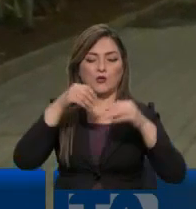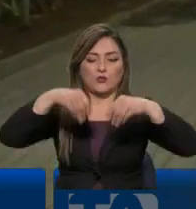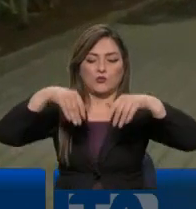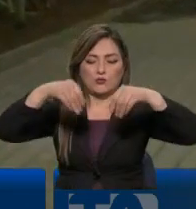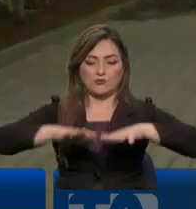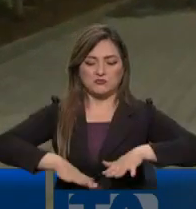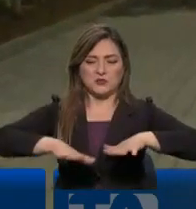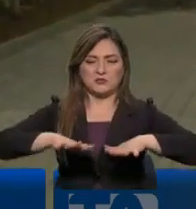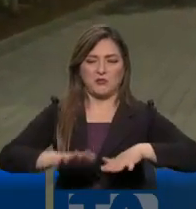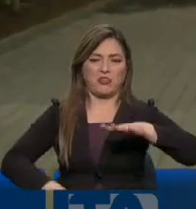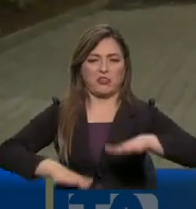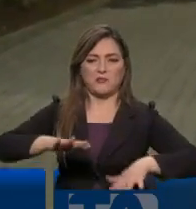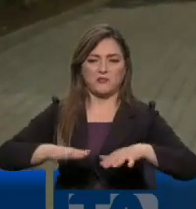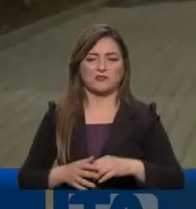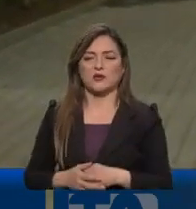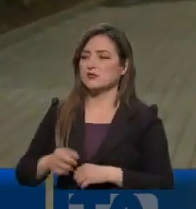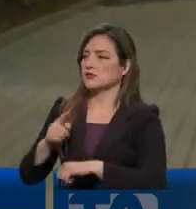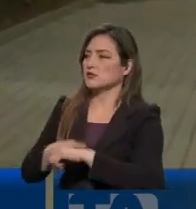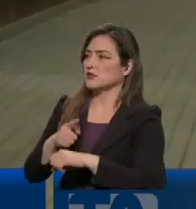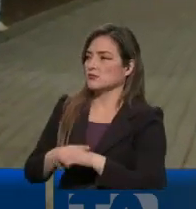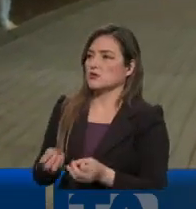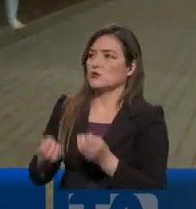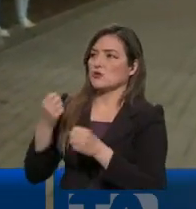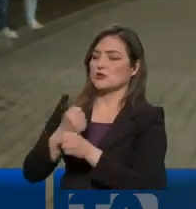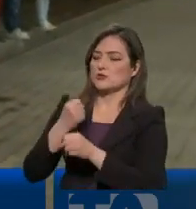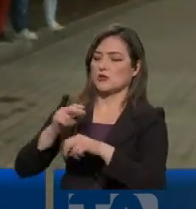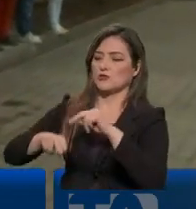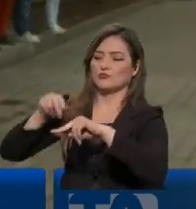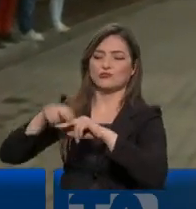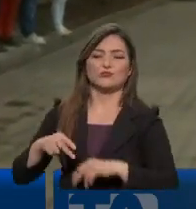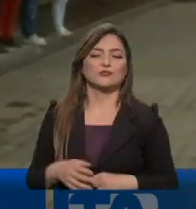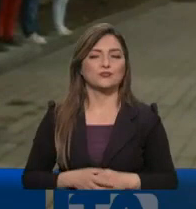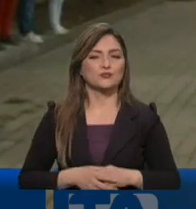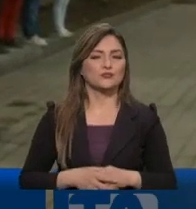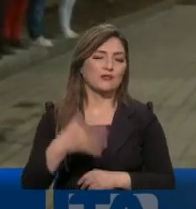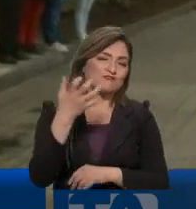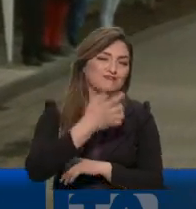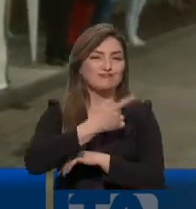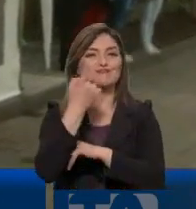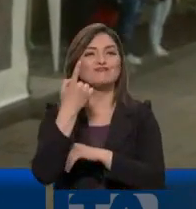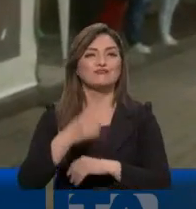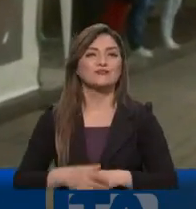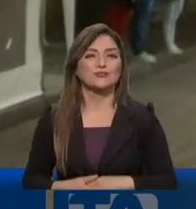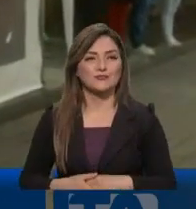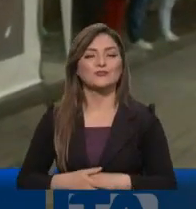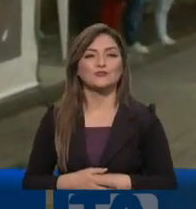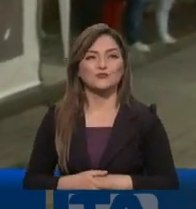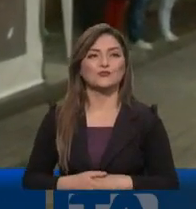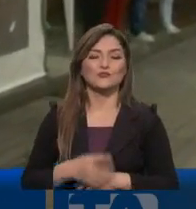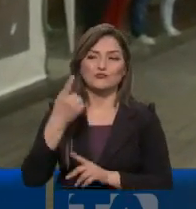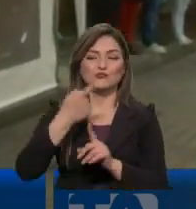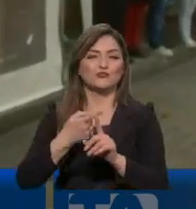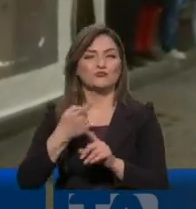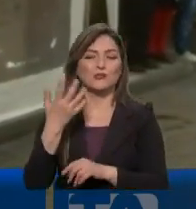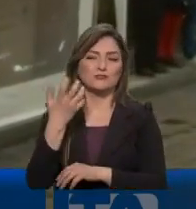agua. ¿Cuánto tiempo les tomaron todos estos trabajos? Sería unos 15 días. 15 días, un